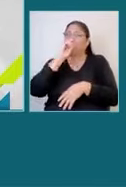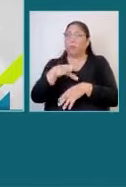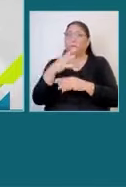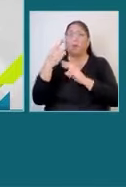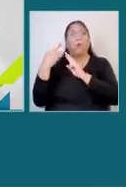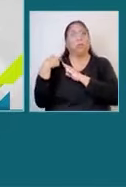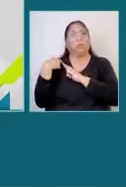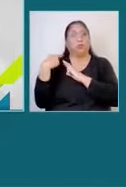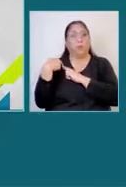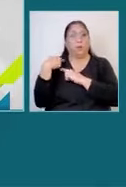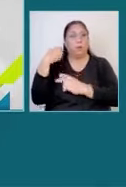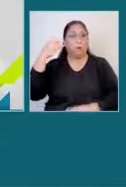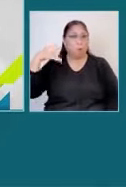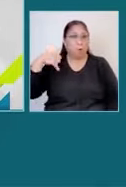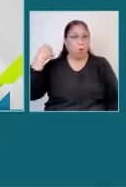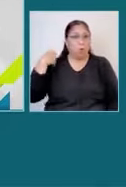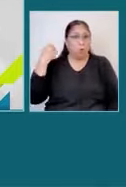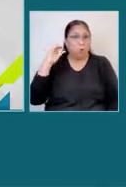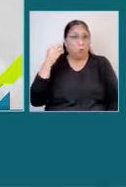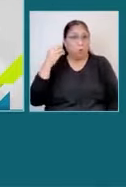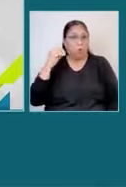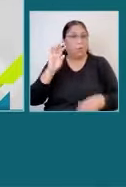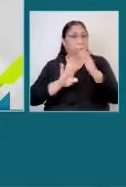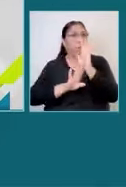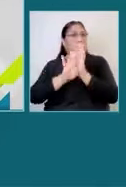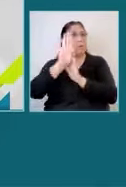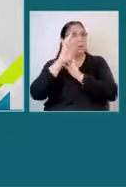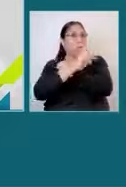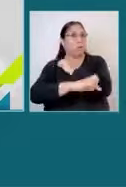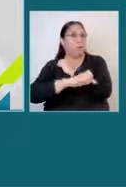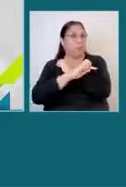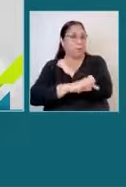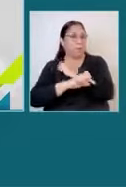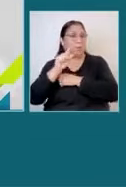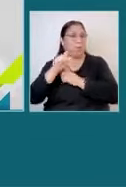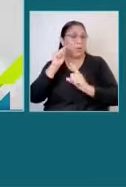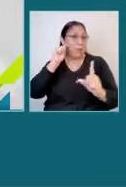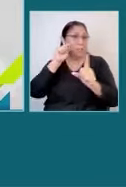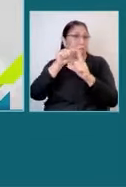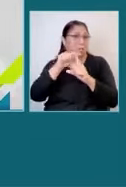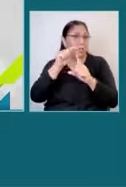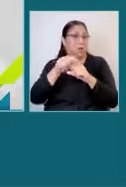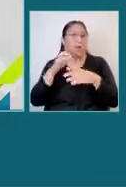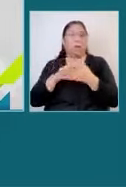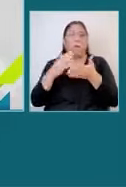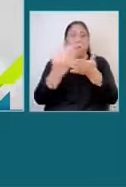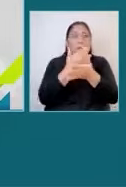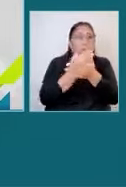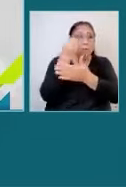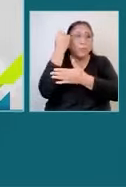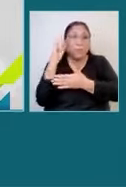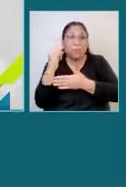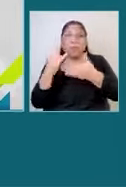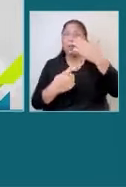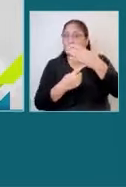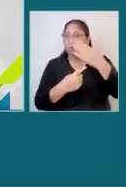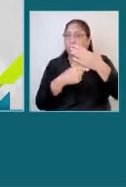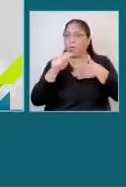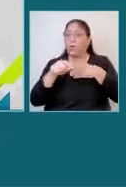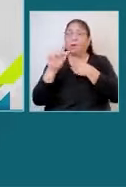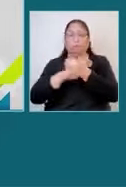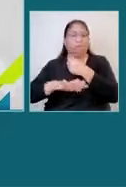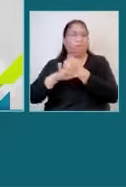los jóvenes en el desarrollo del país y en particular en el desarrollo de emprendimientos e innovación es fundamental. Y